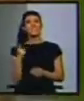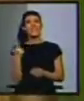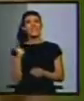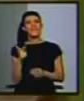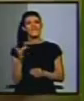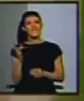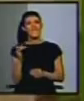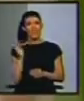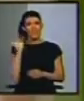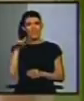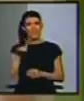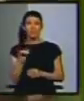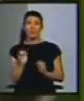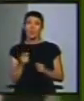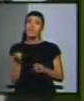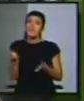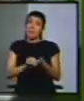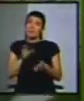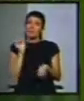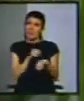acarrear nuevas demandas.